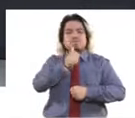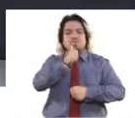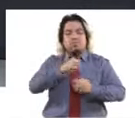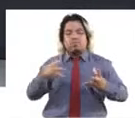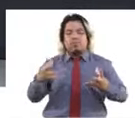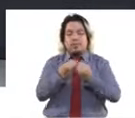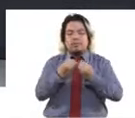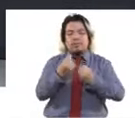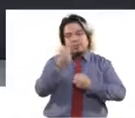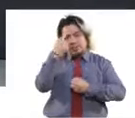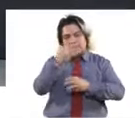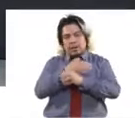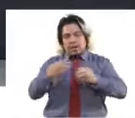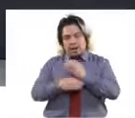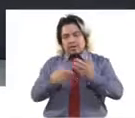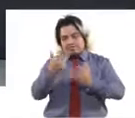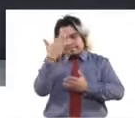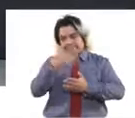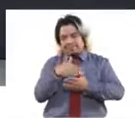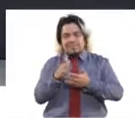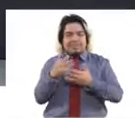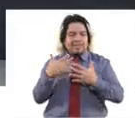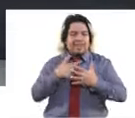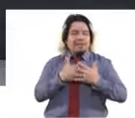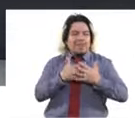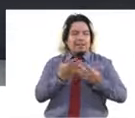más cerca de la ciudadanía.